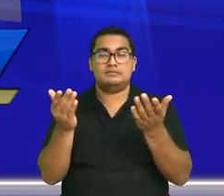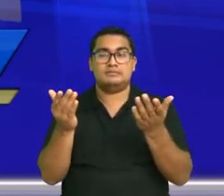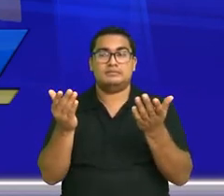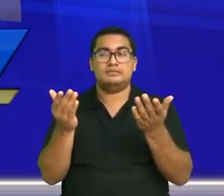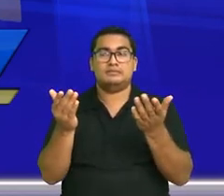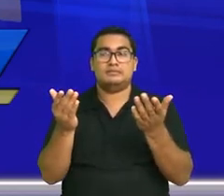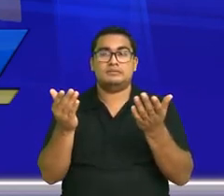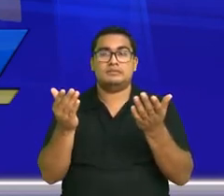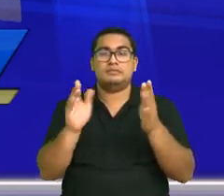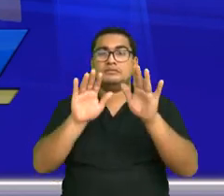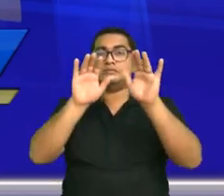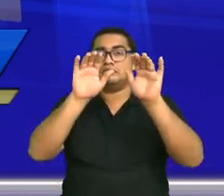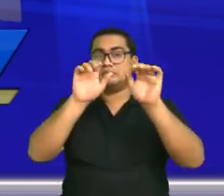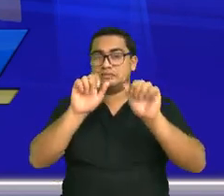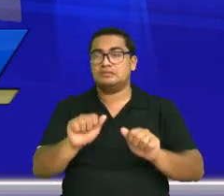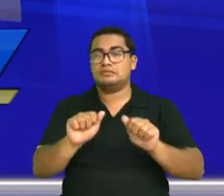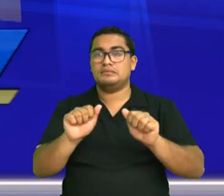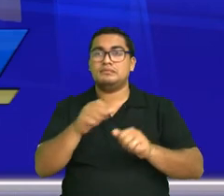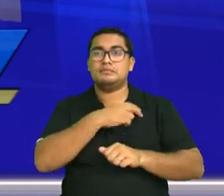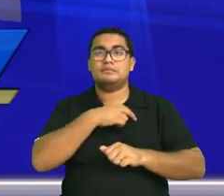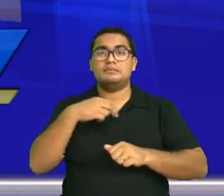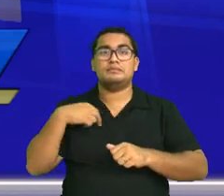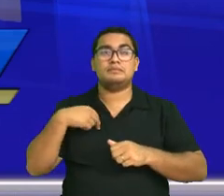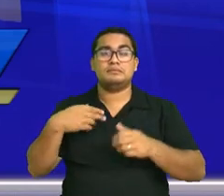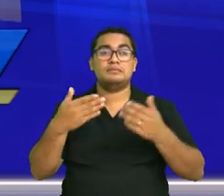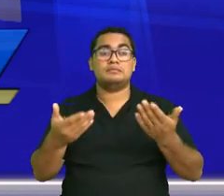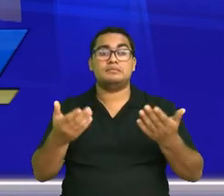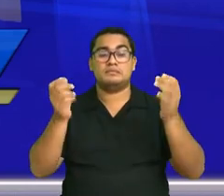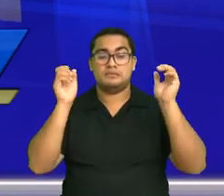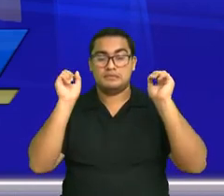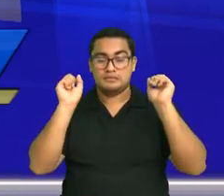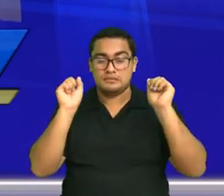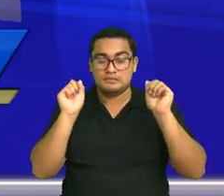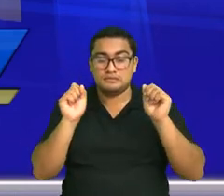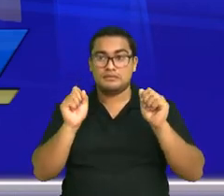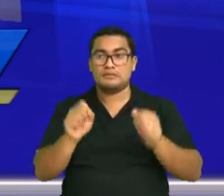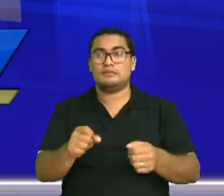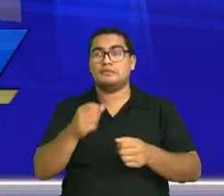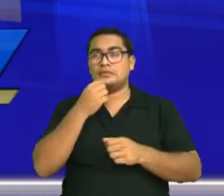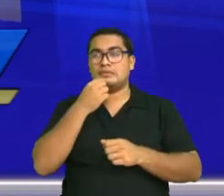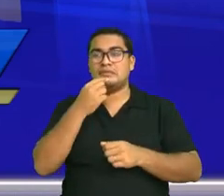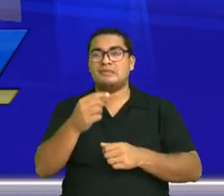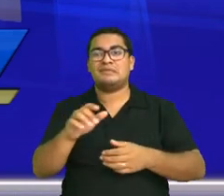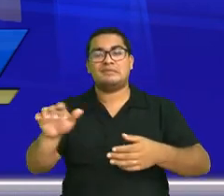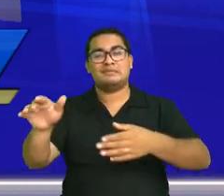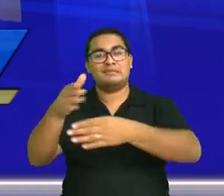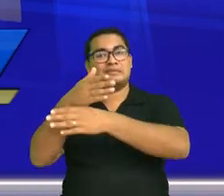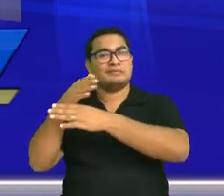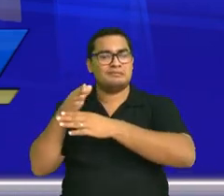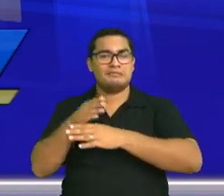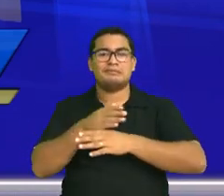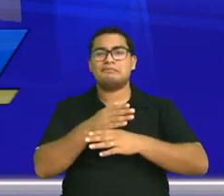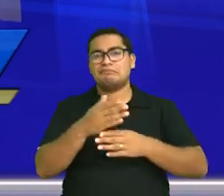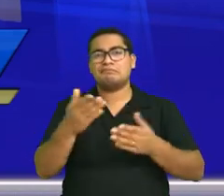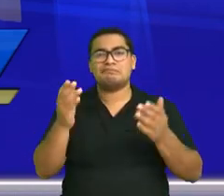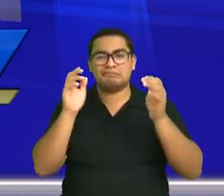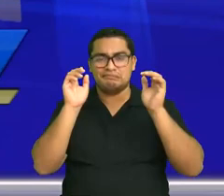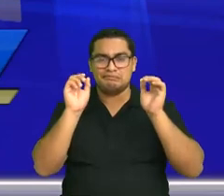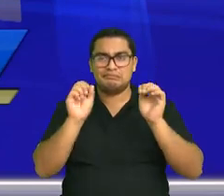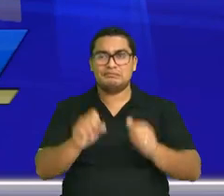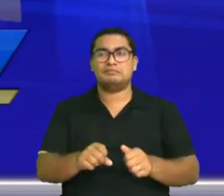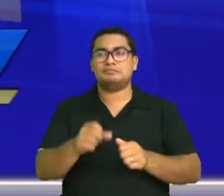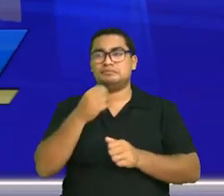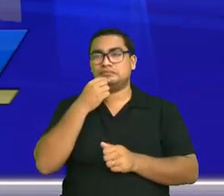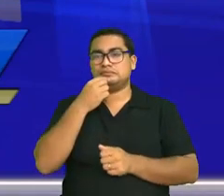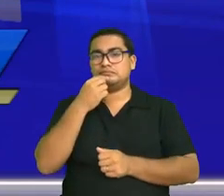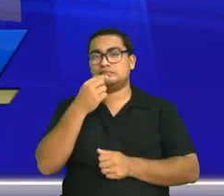darle de habilidades y darle la oportunidad de integrarse a la comunidad. Entonces, este